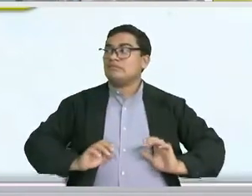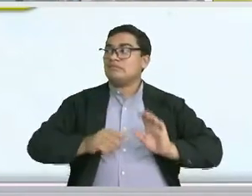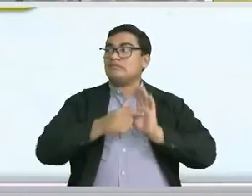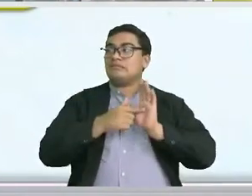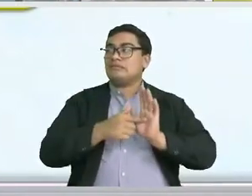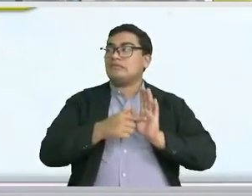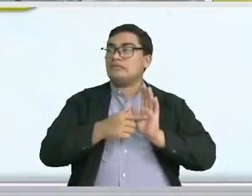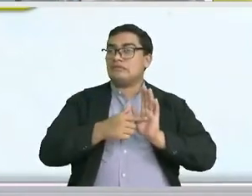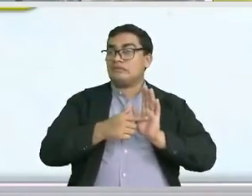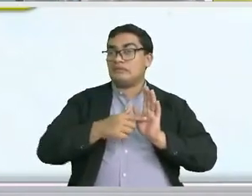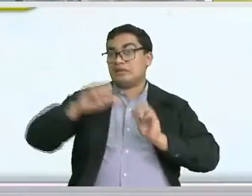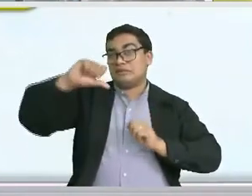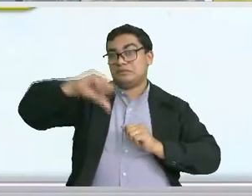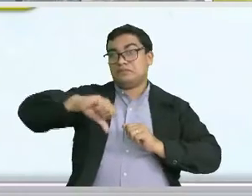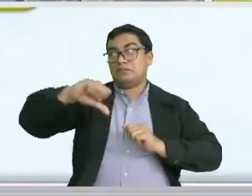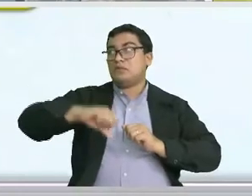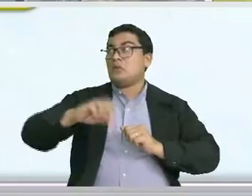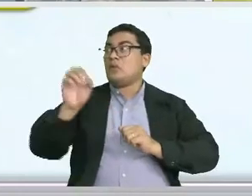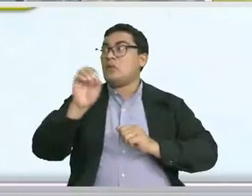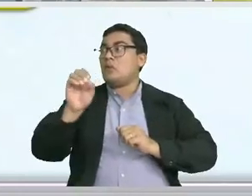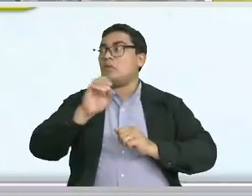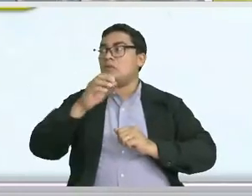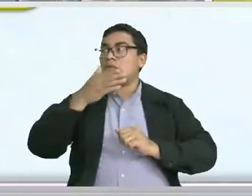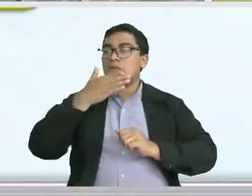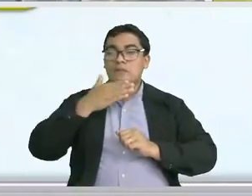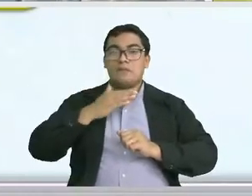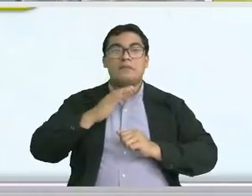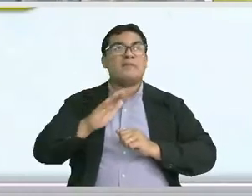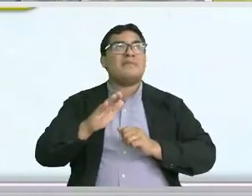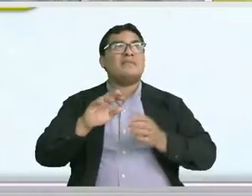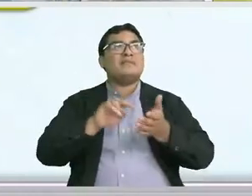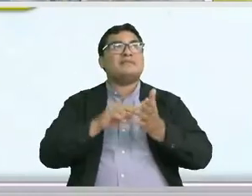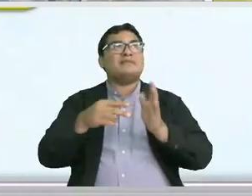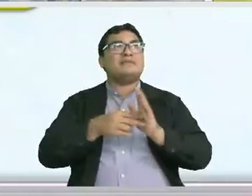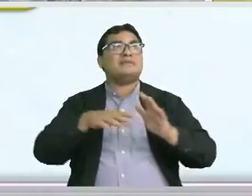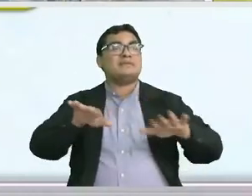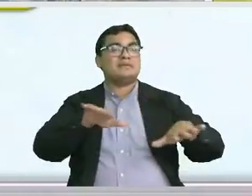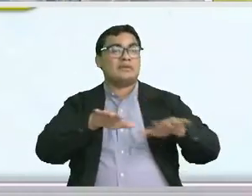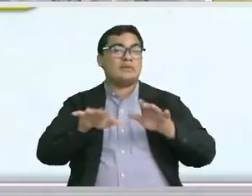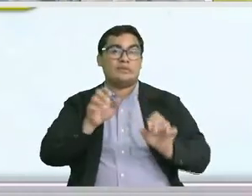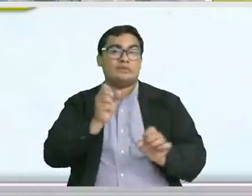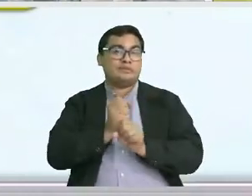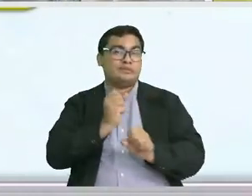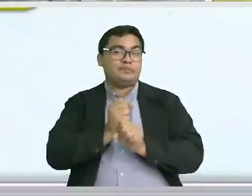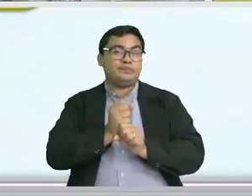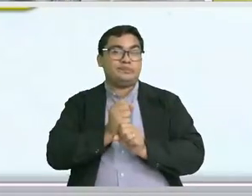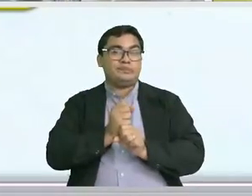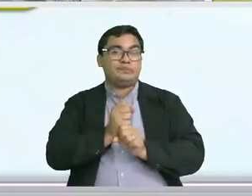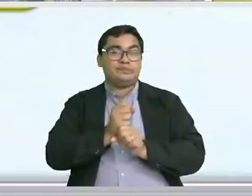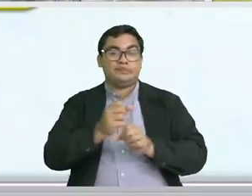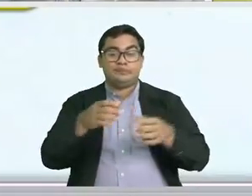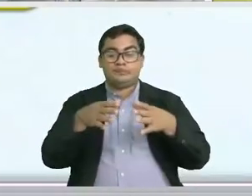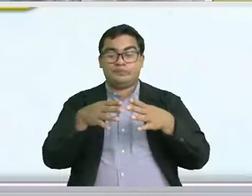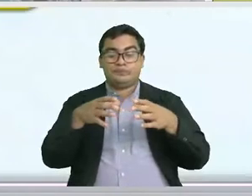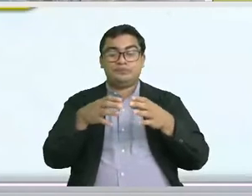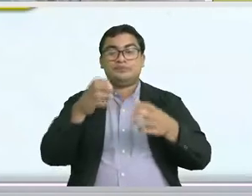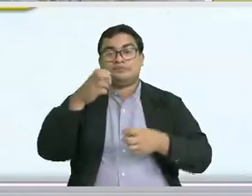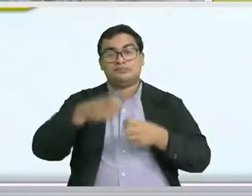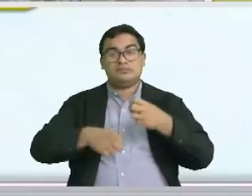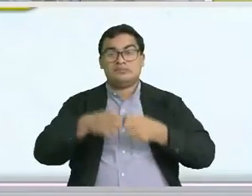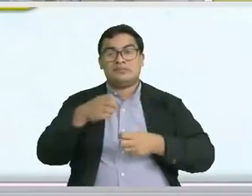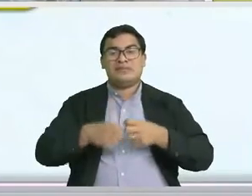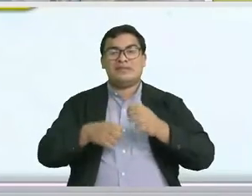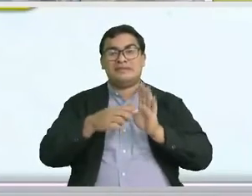no funciona o funciona mal o no está, la hormona no va a poder hacer su trabajo. Pues un problema de esto se